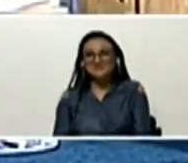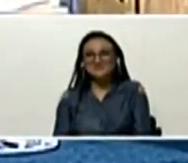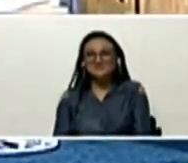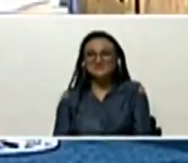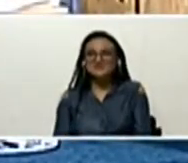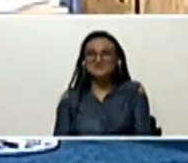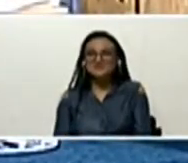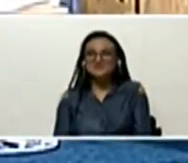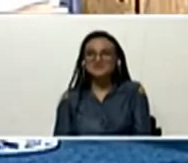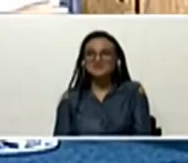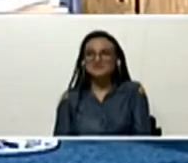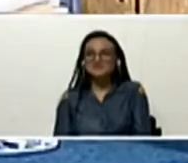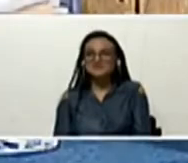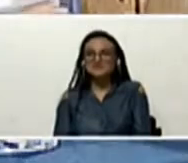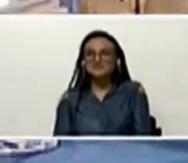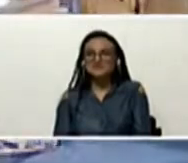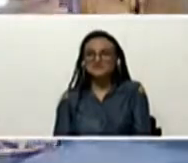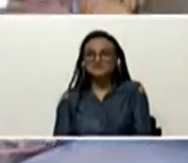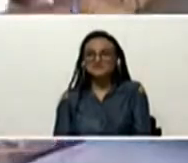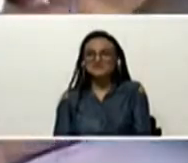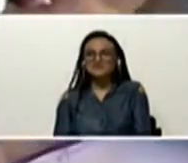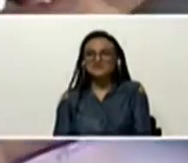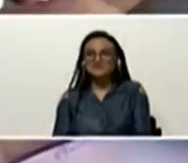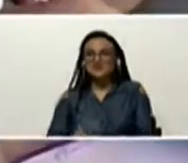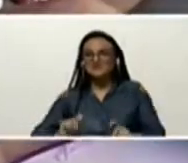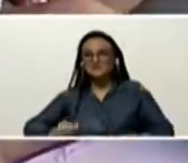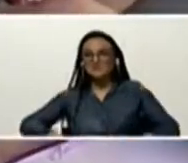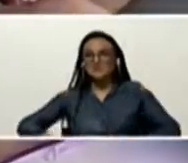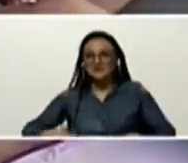El blue jean desteñido.